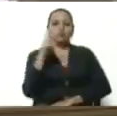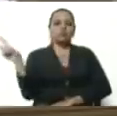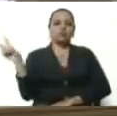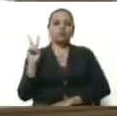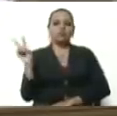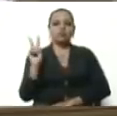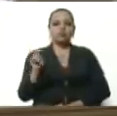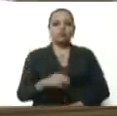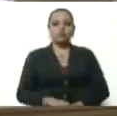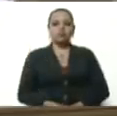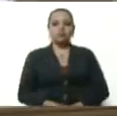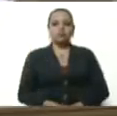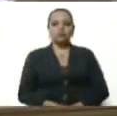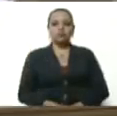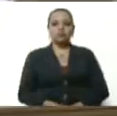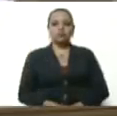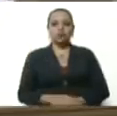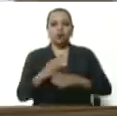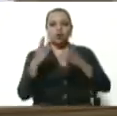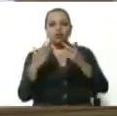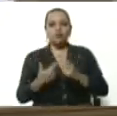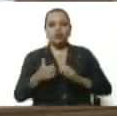Bolivariana de Venezuela, número